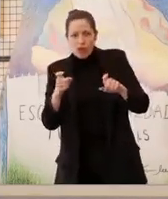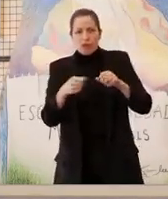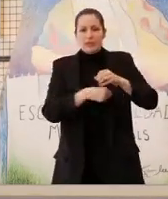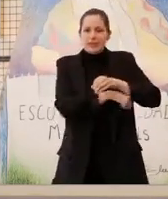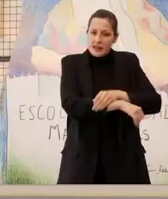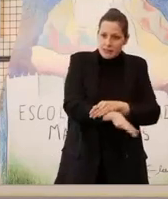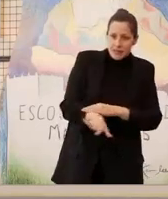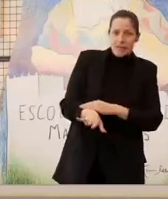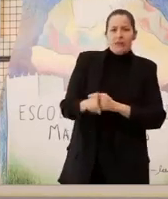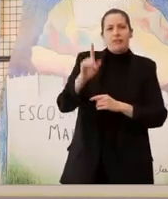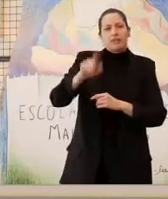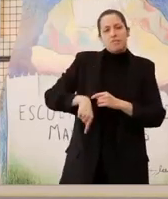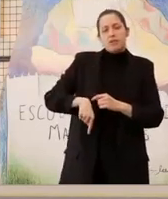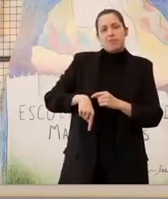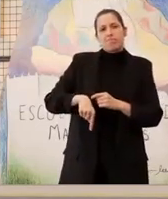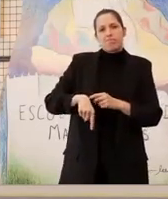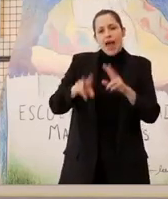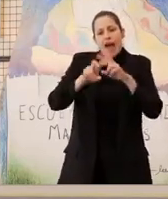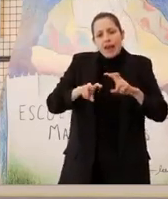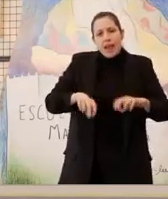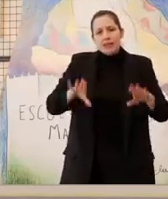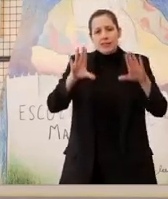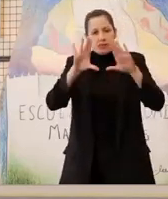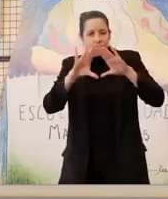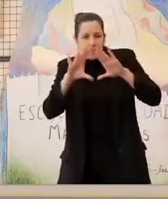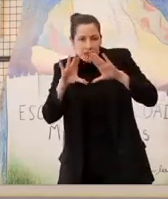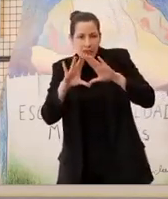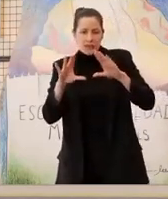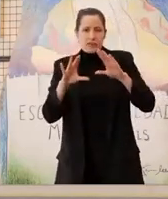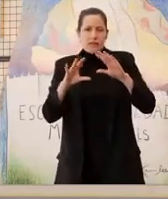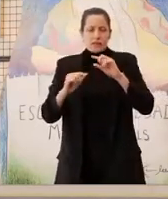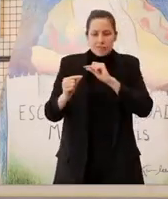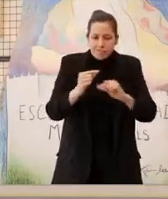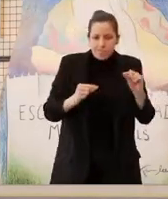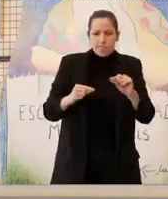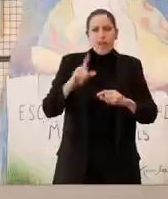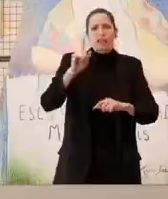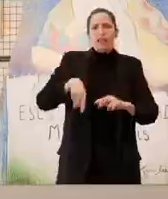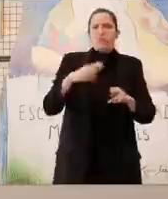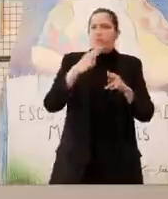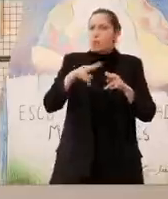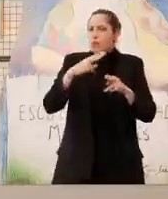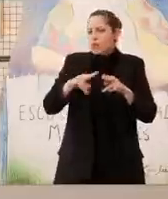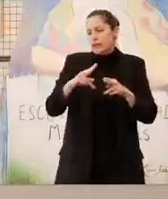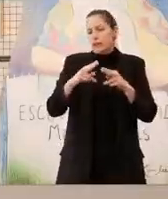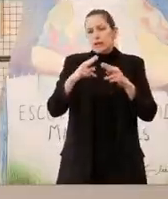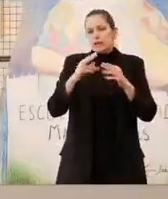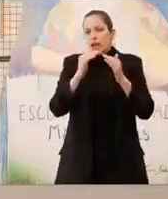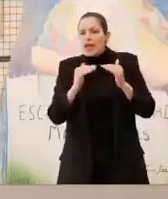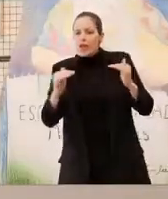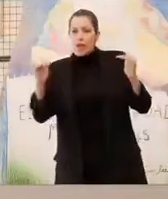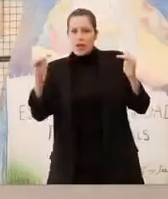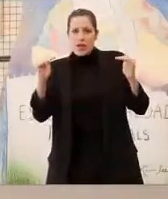Análisis feminista a todos los temas y de las políticas de igualdad de las que hablaban a frente a